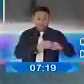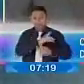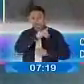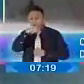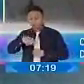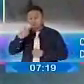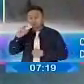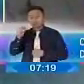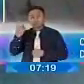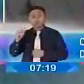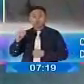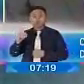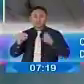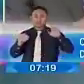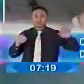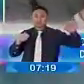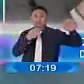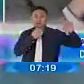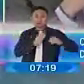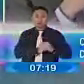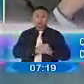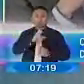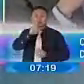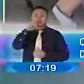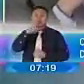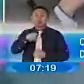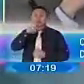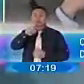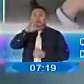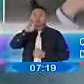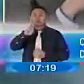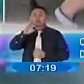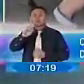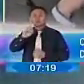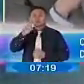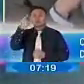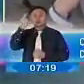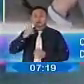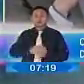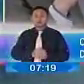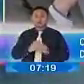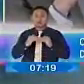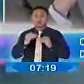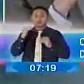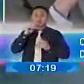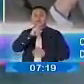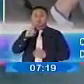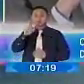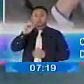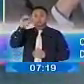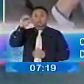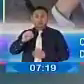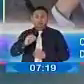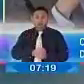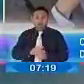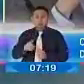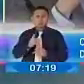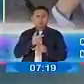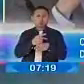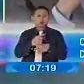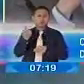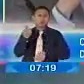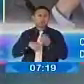del 2020, se vendieron 2.160 millones de dólares, es decir, hubo un incremento del 22%. ¿Qué productos se